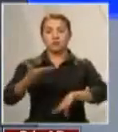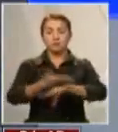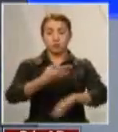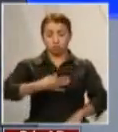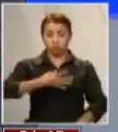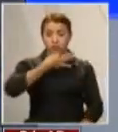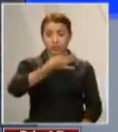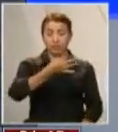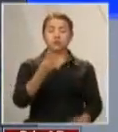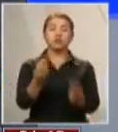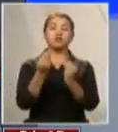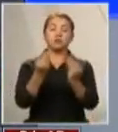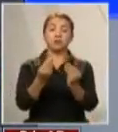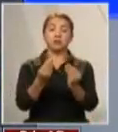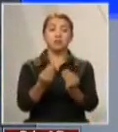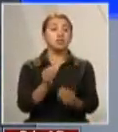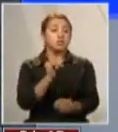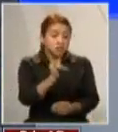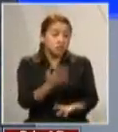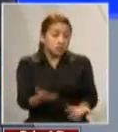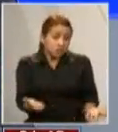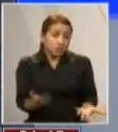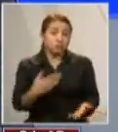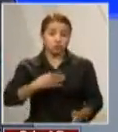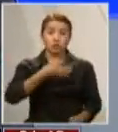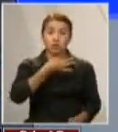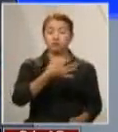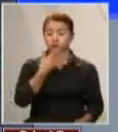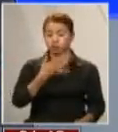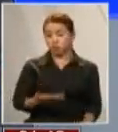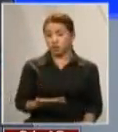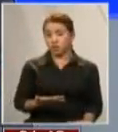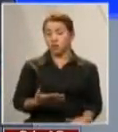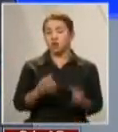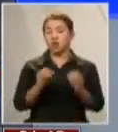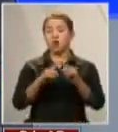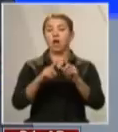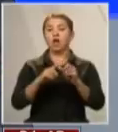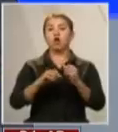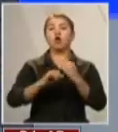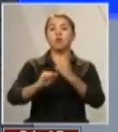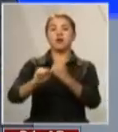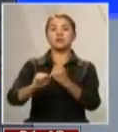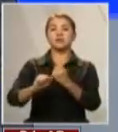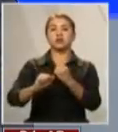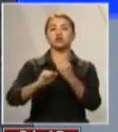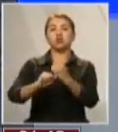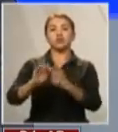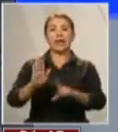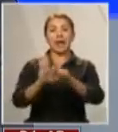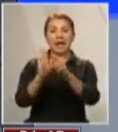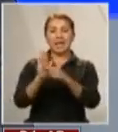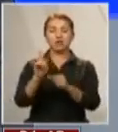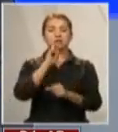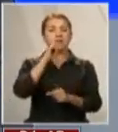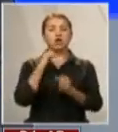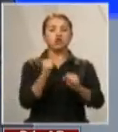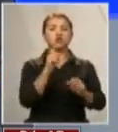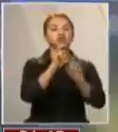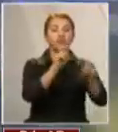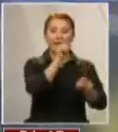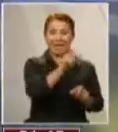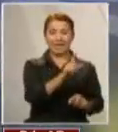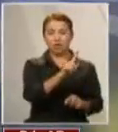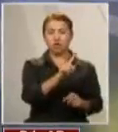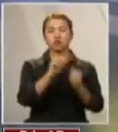diciendo que, obviamente, es su oposición, sí, pero lo que estoy diciendo, ¿por qué lo digo? Porque oponerse a este tipo de leyes, y no es nada contra ella, y es una crítica netamente política,